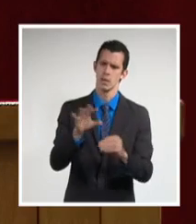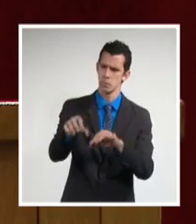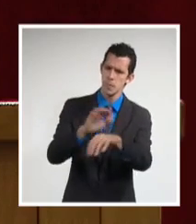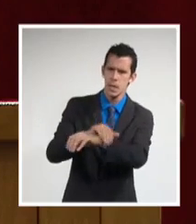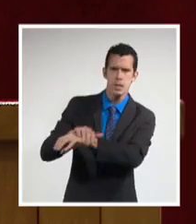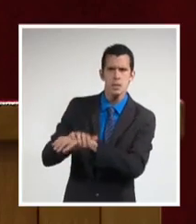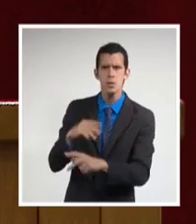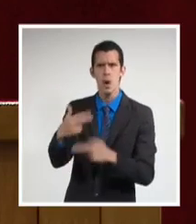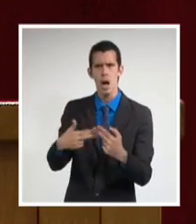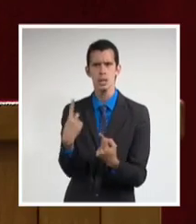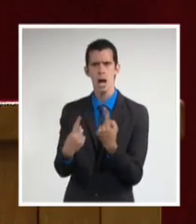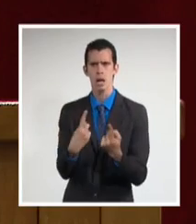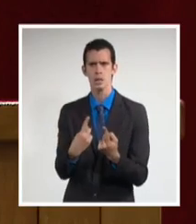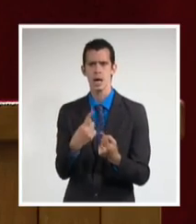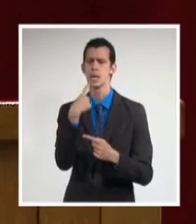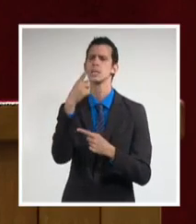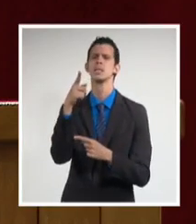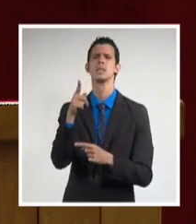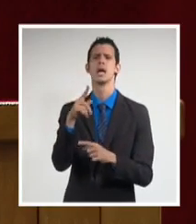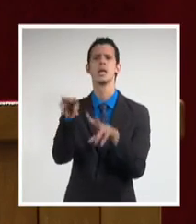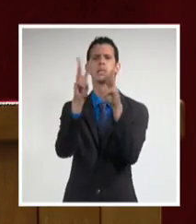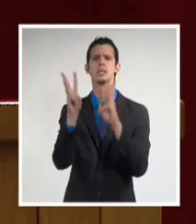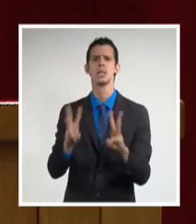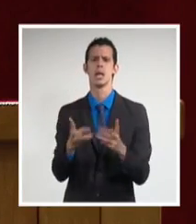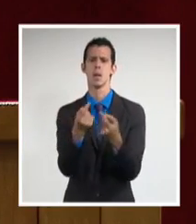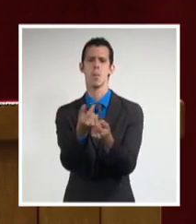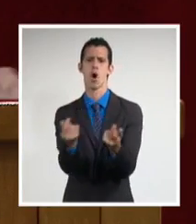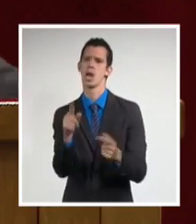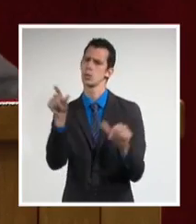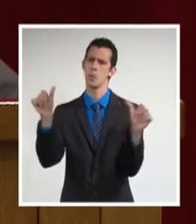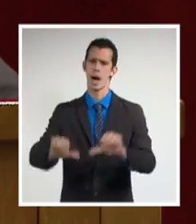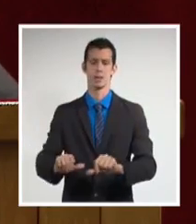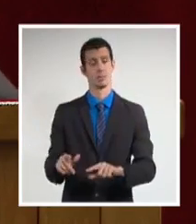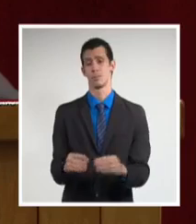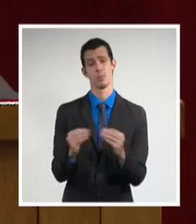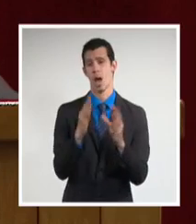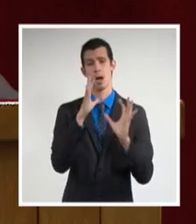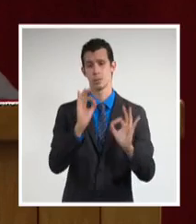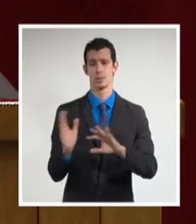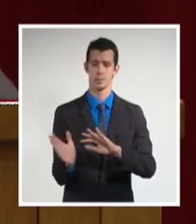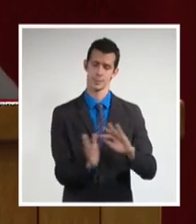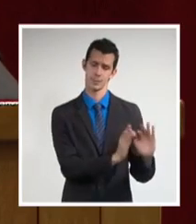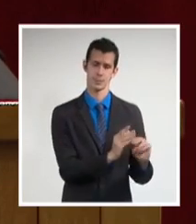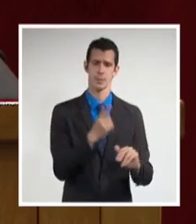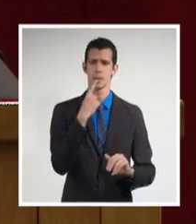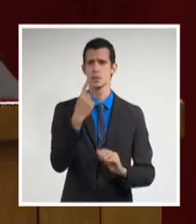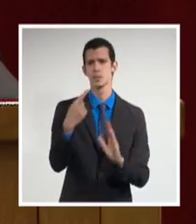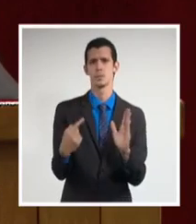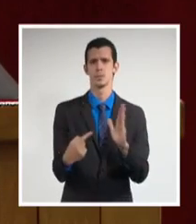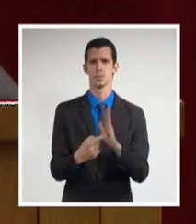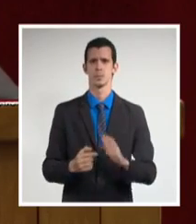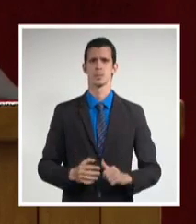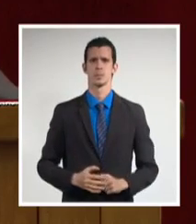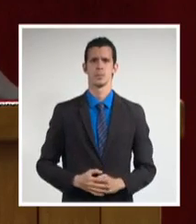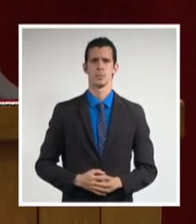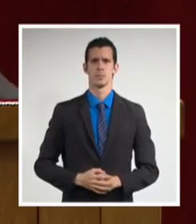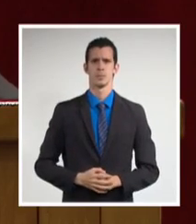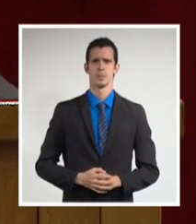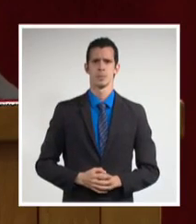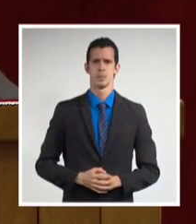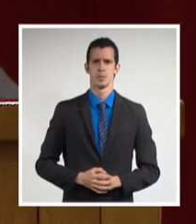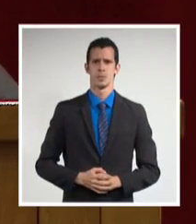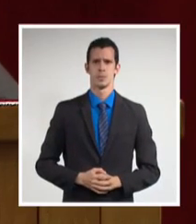la reciente 20ª cumbre del ALBA TCP se denunció el doble rasero de quienes acusan a gobiernos de izquierda por encarcelar